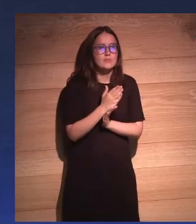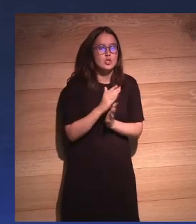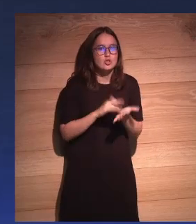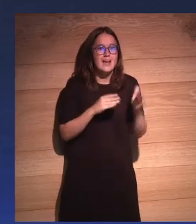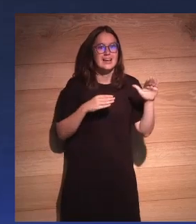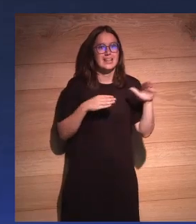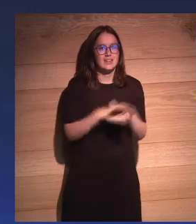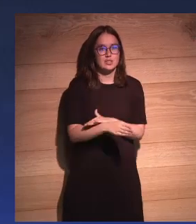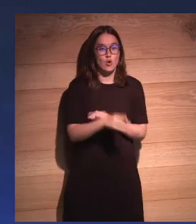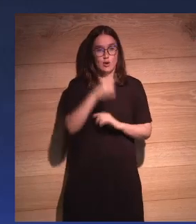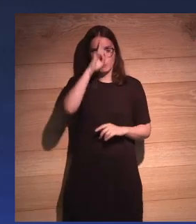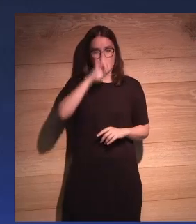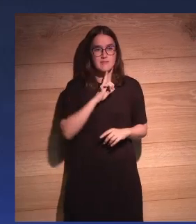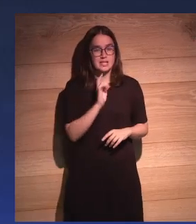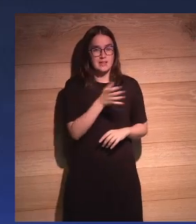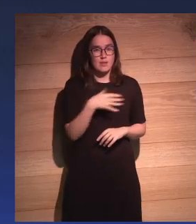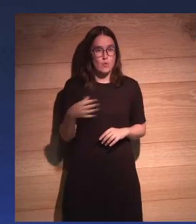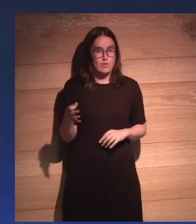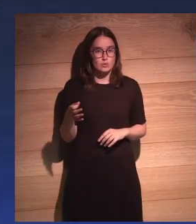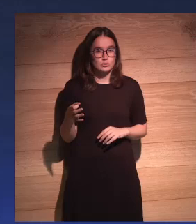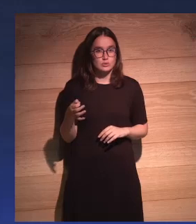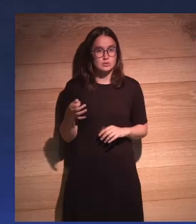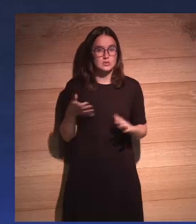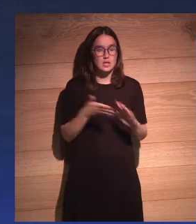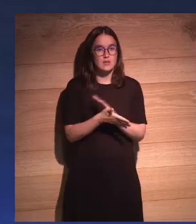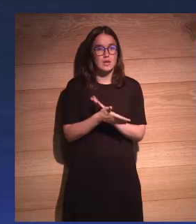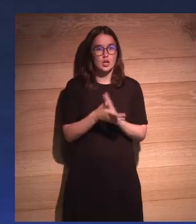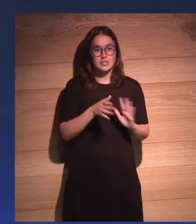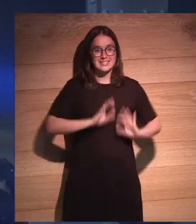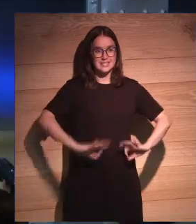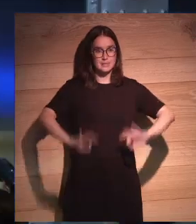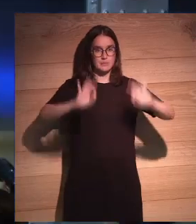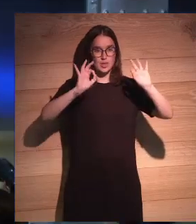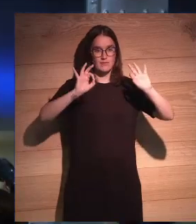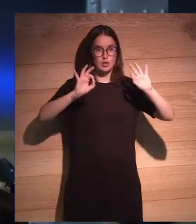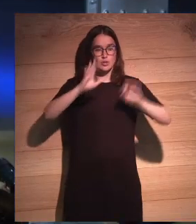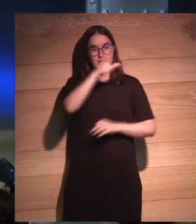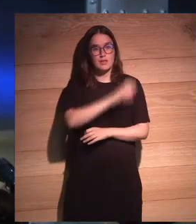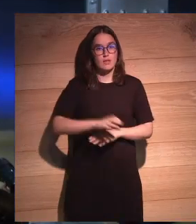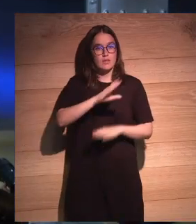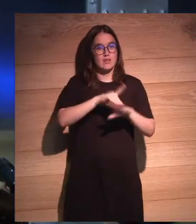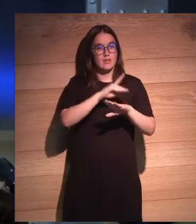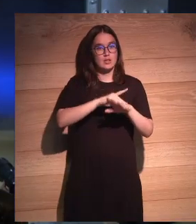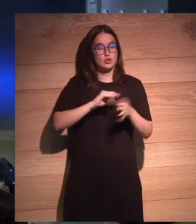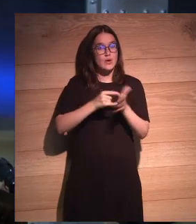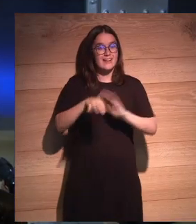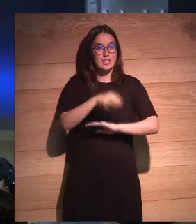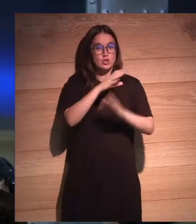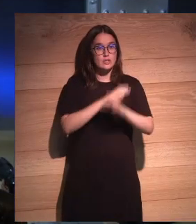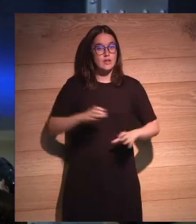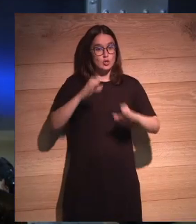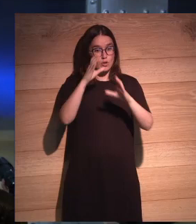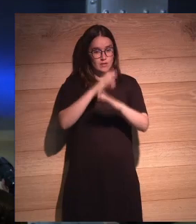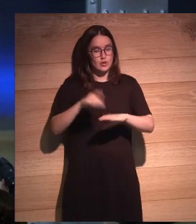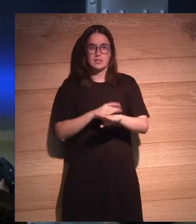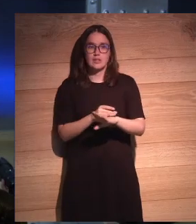tener acceso a los perfiles adecuados, no solamente los específicos de ciencia de datos, ingenieros de datos, científicos de